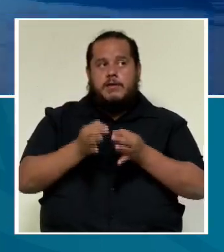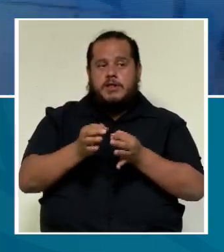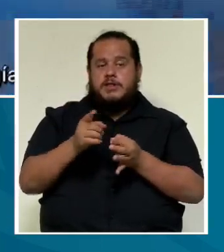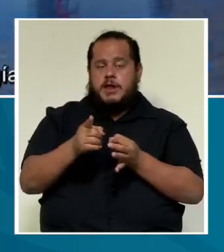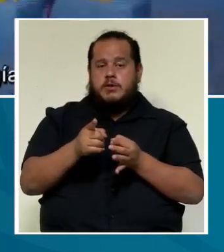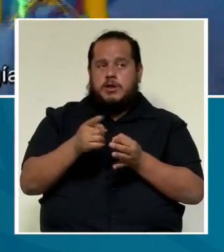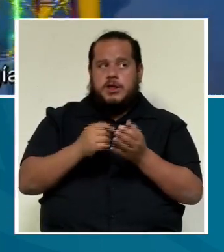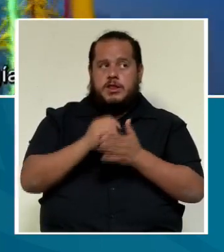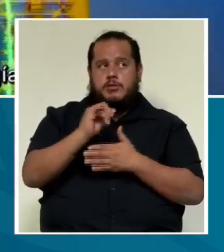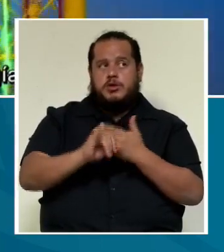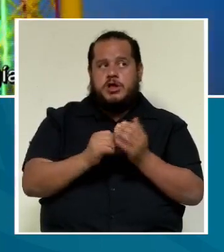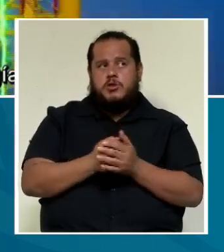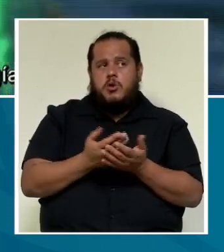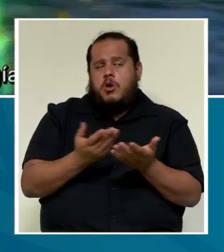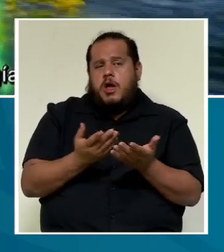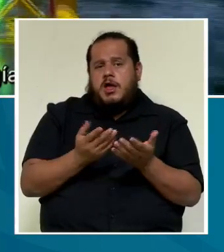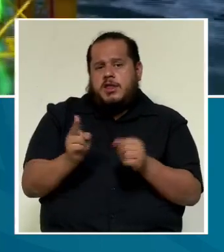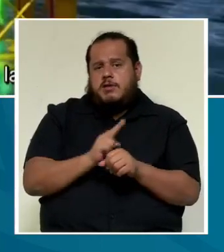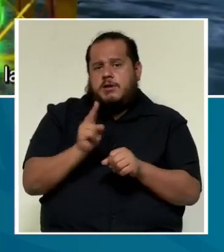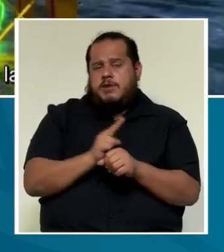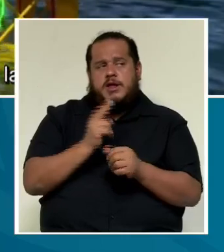proyecto. ¿A qué se van a aplicar?